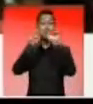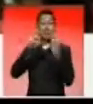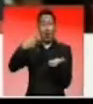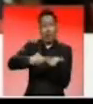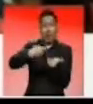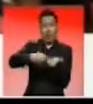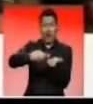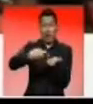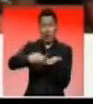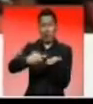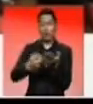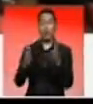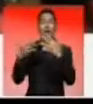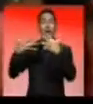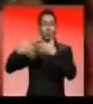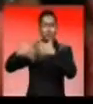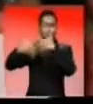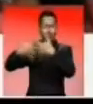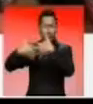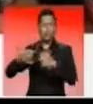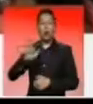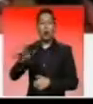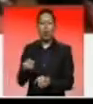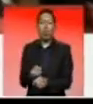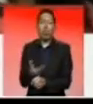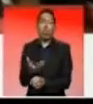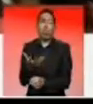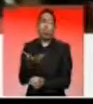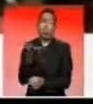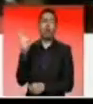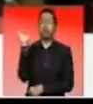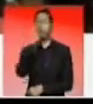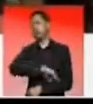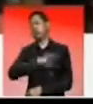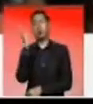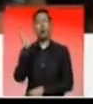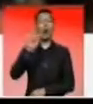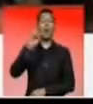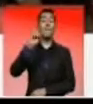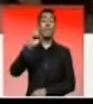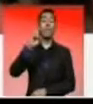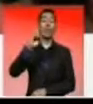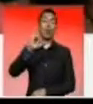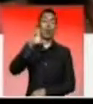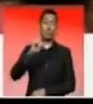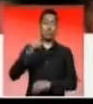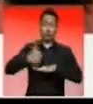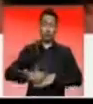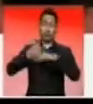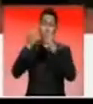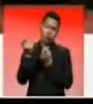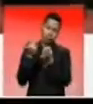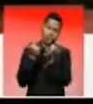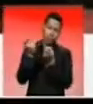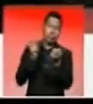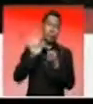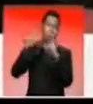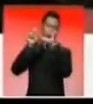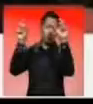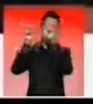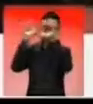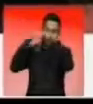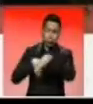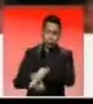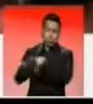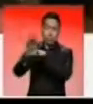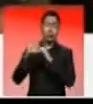camaronera en Puerto Yelí. Bomberos especializados de Machala y Arenillas controlan la situación dentro de la empresa.